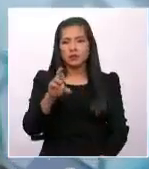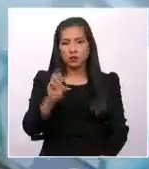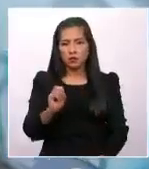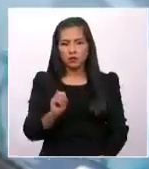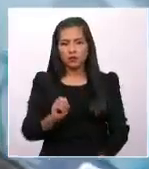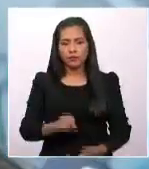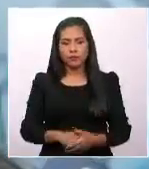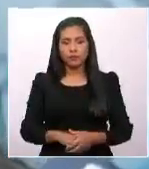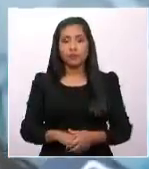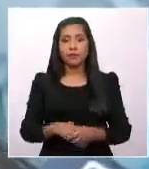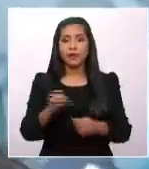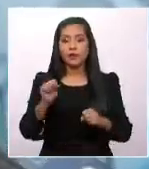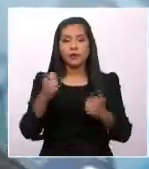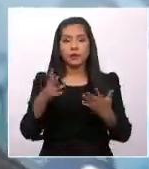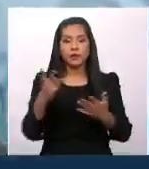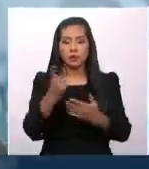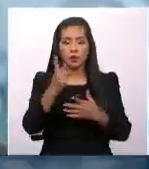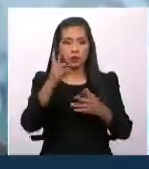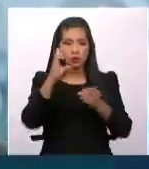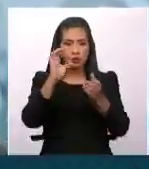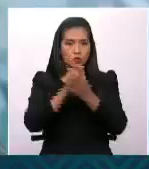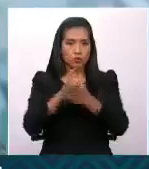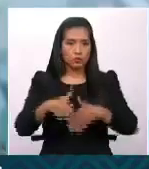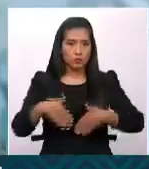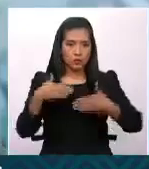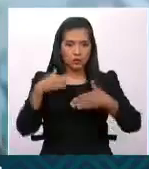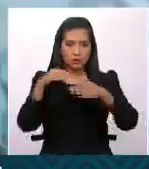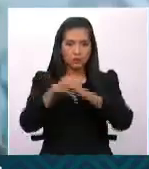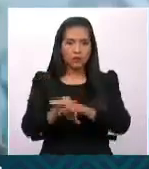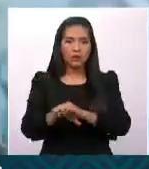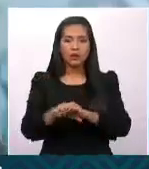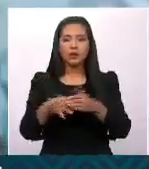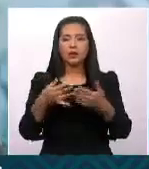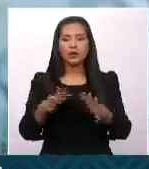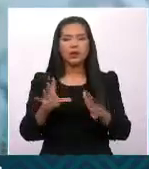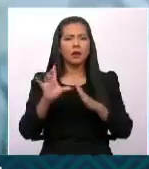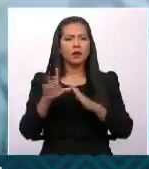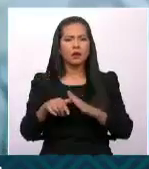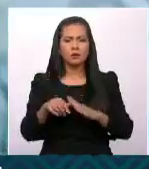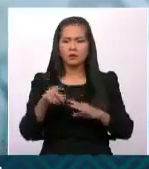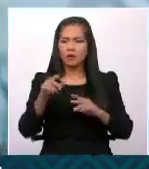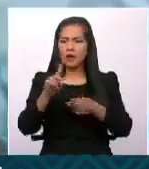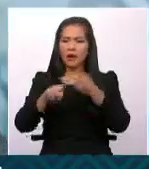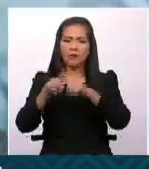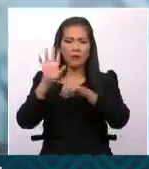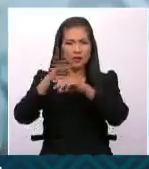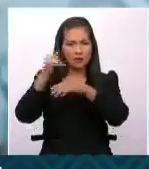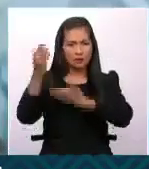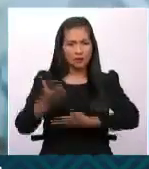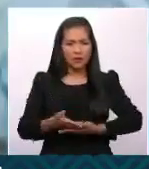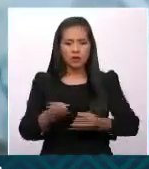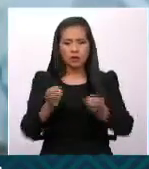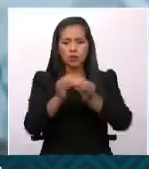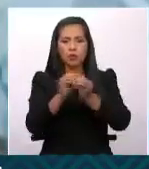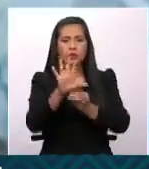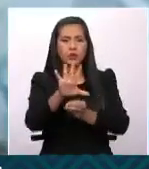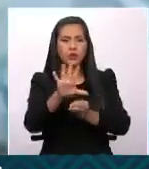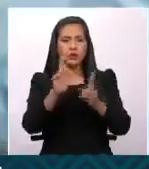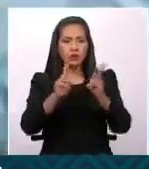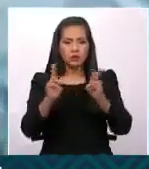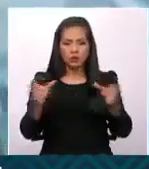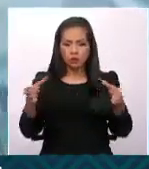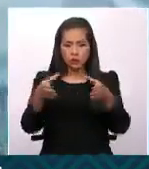Lamentablemente se encuentran una pareja y bueno, y otros amigos, una cantidad de aproximadamente 5 personas, los mismos que luego de partir de